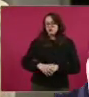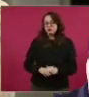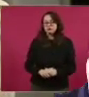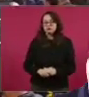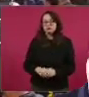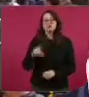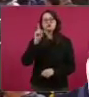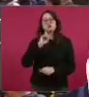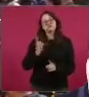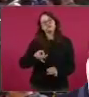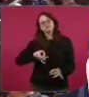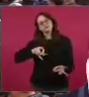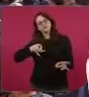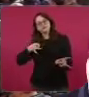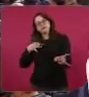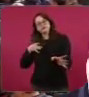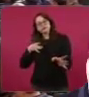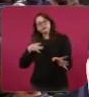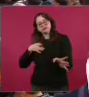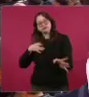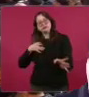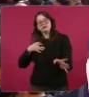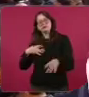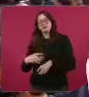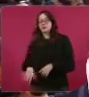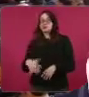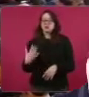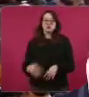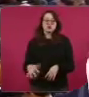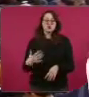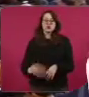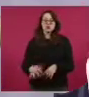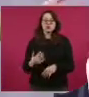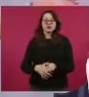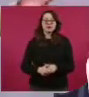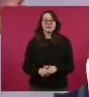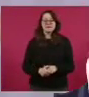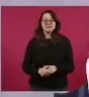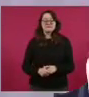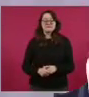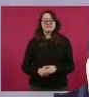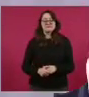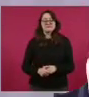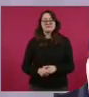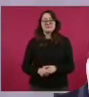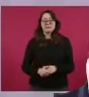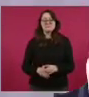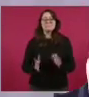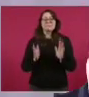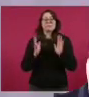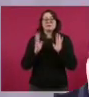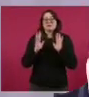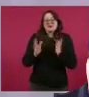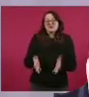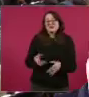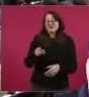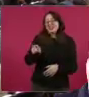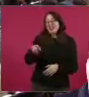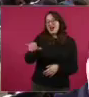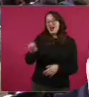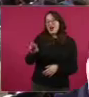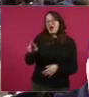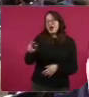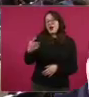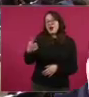arquera que, vaya, ya lo dijo Jorge Luis, ya me dijo viejita hace un